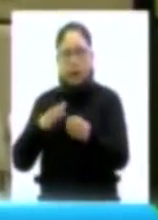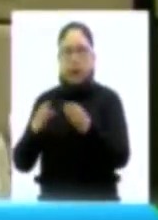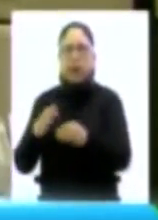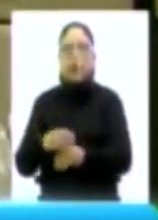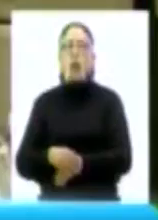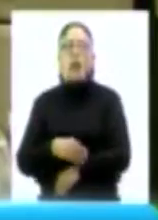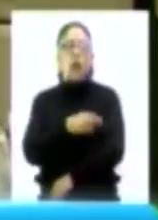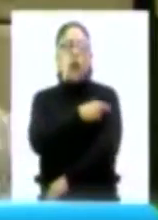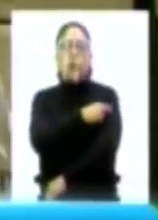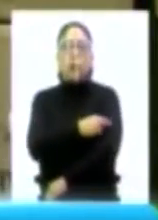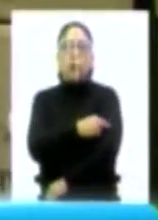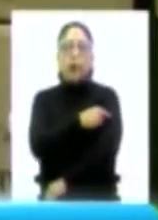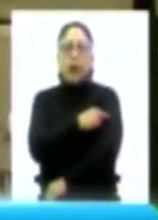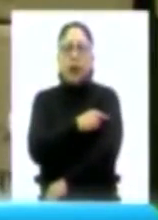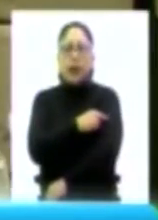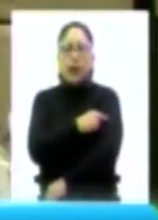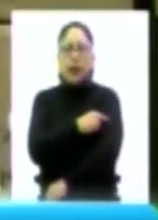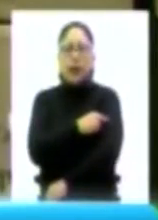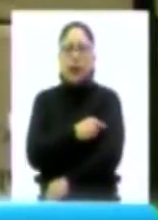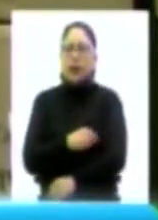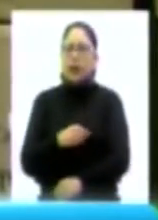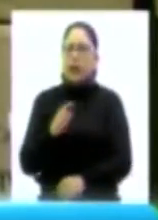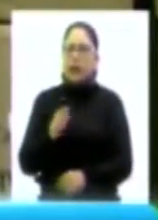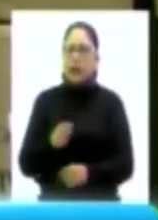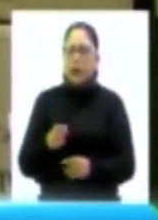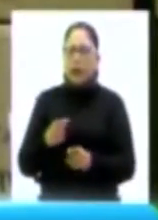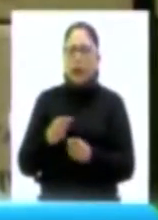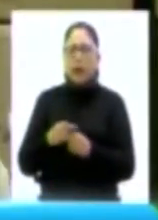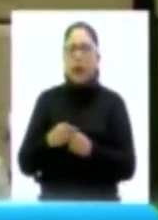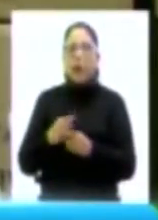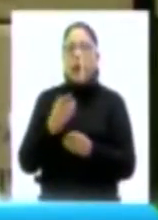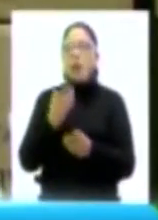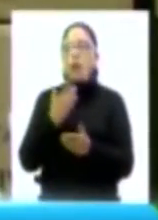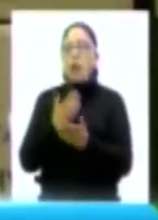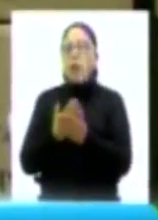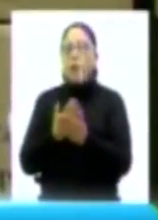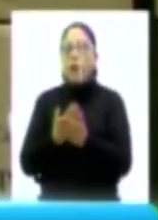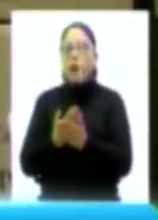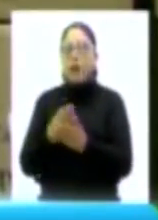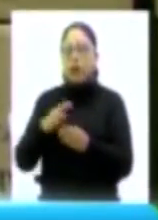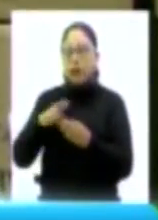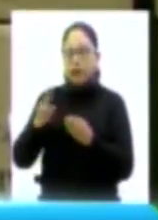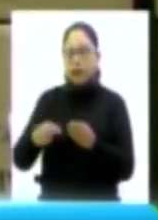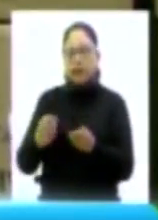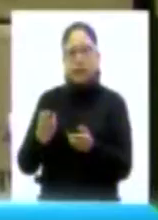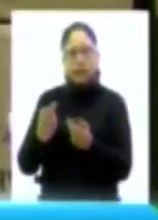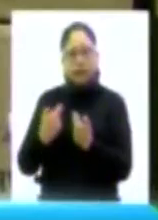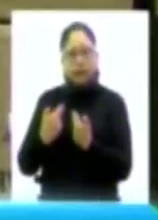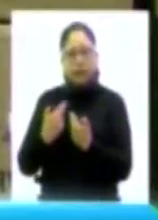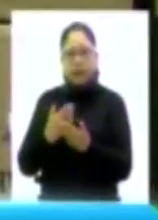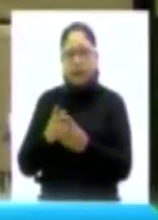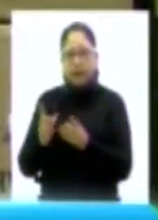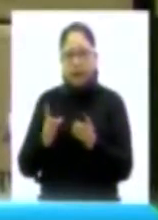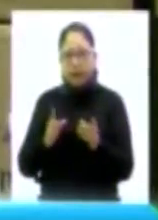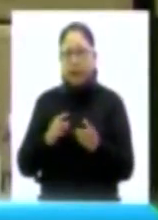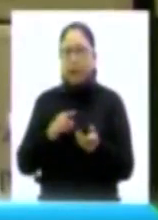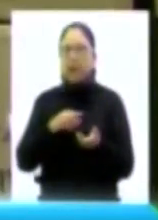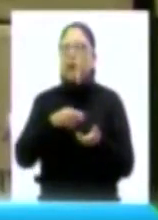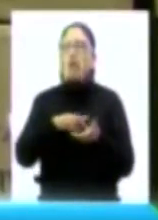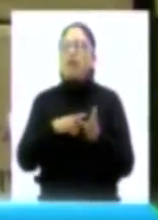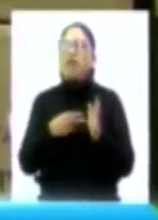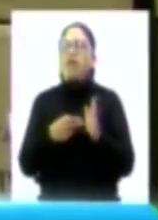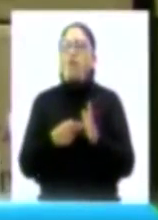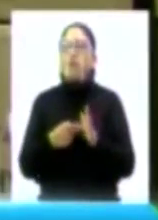mismo momento, pasados unos minutos que le toman la muestra, se tiene el resultado. ¿Qué significa eso? Que